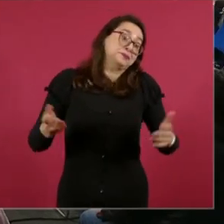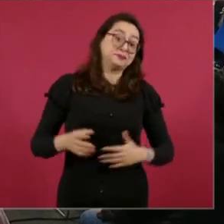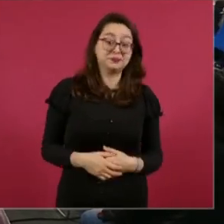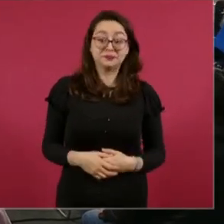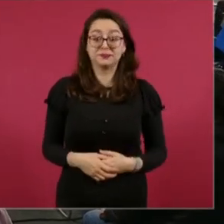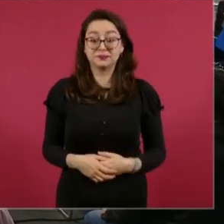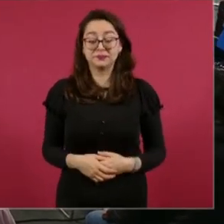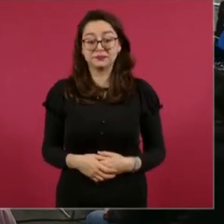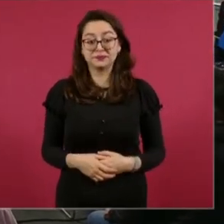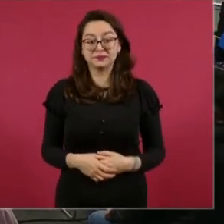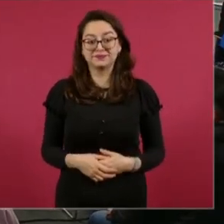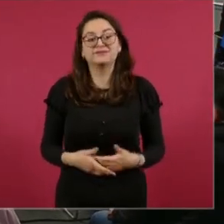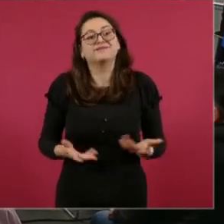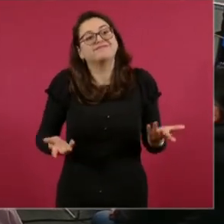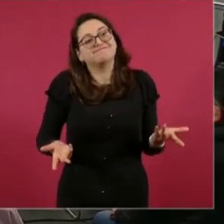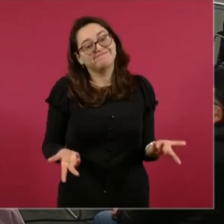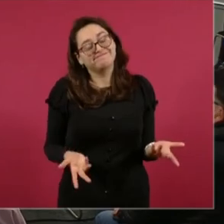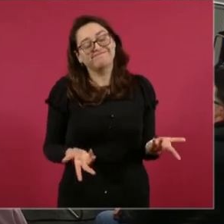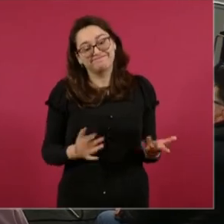quien tiene